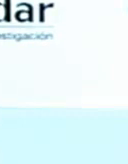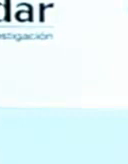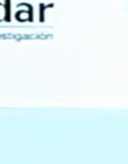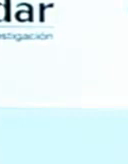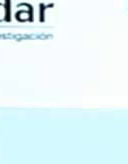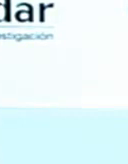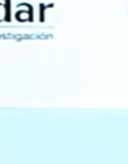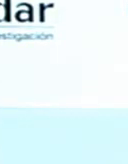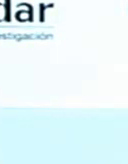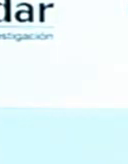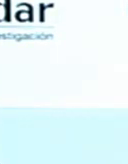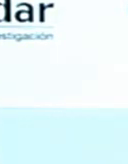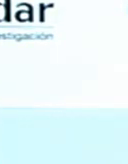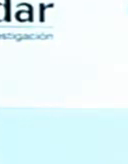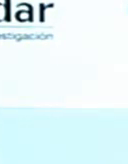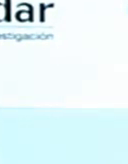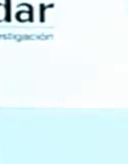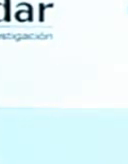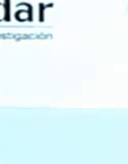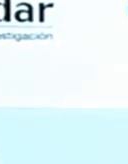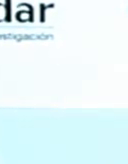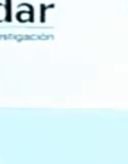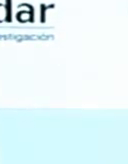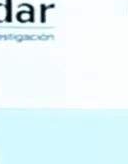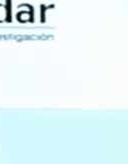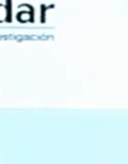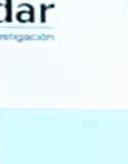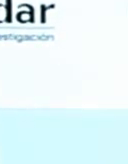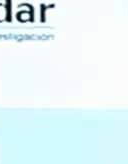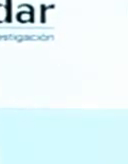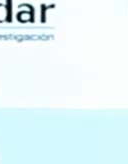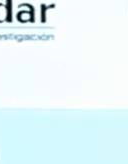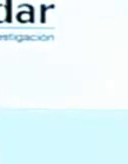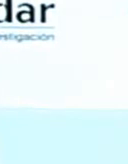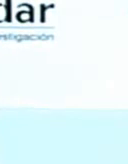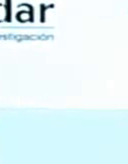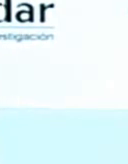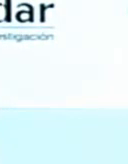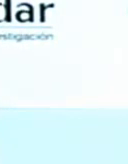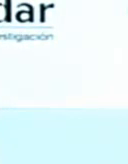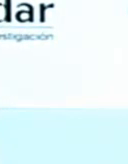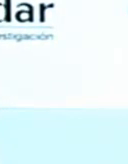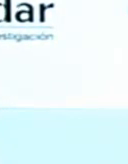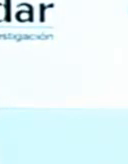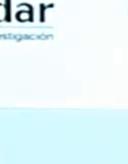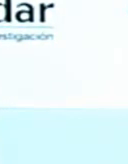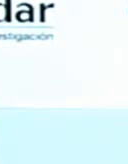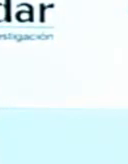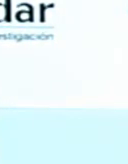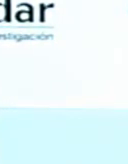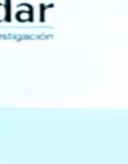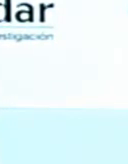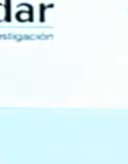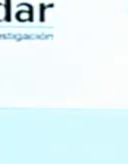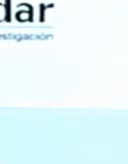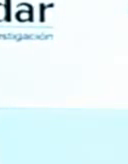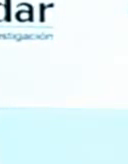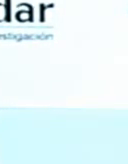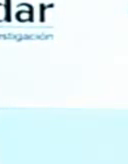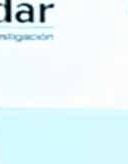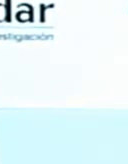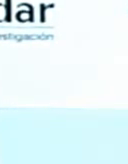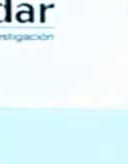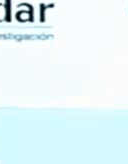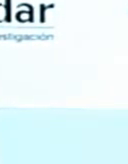contacto permanente con los órganos garantes, en tanto que estos conocen cuáles son las áreas del sector público que ameritan ser objeto